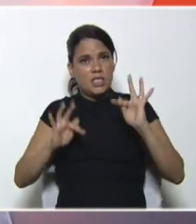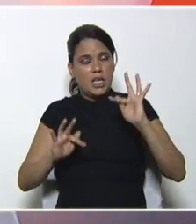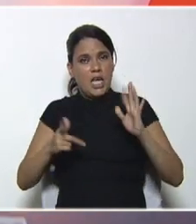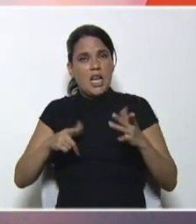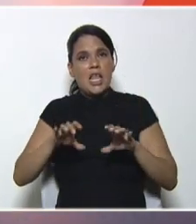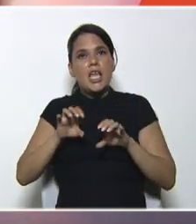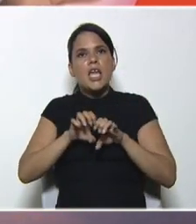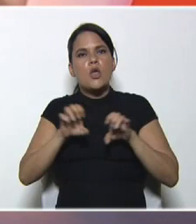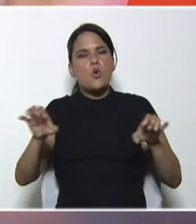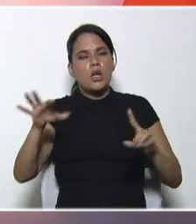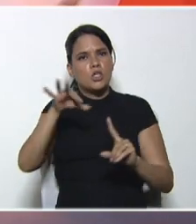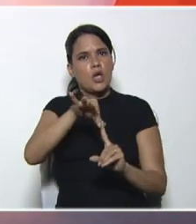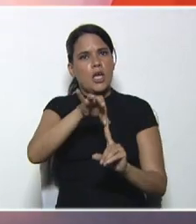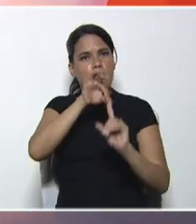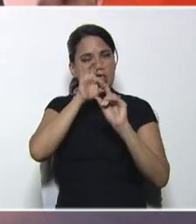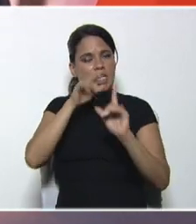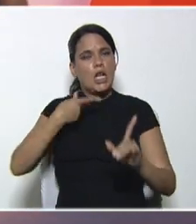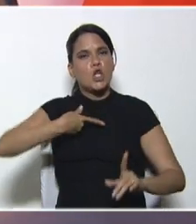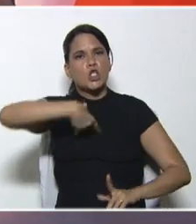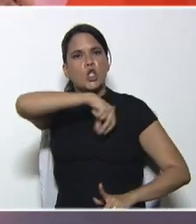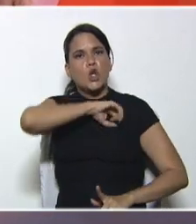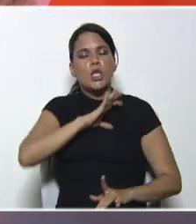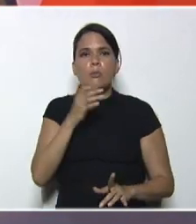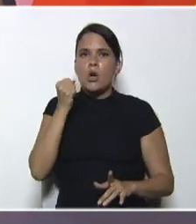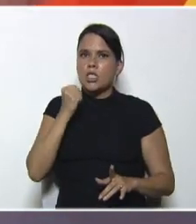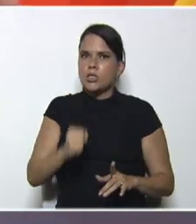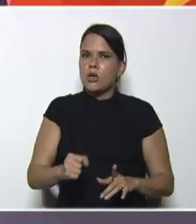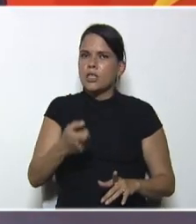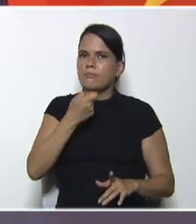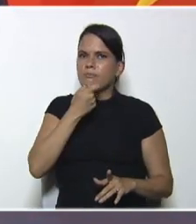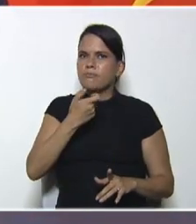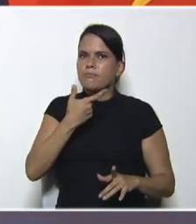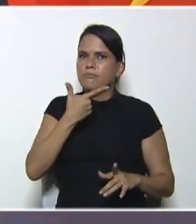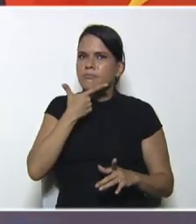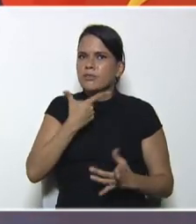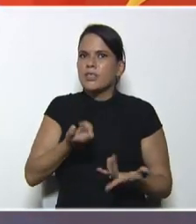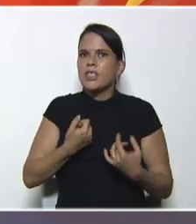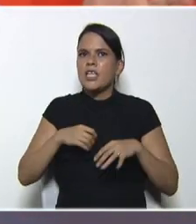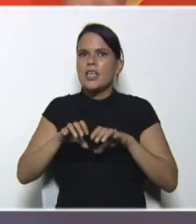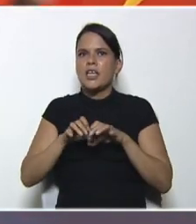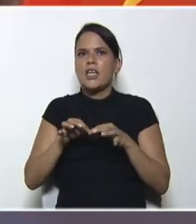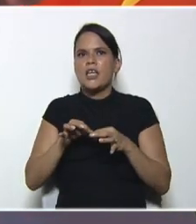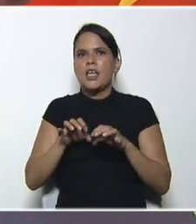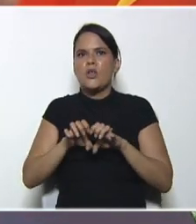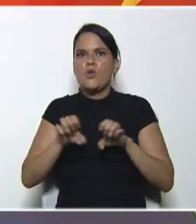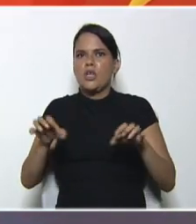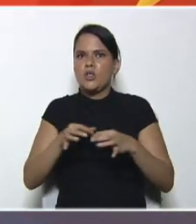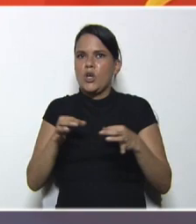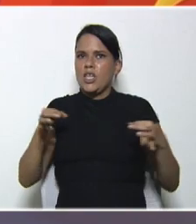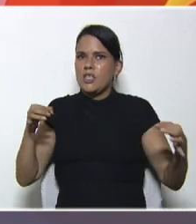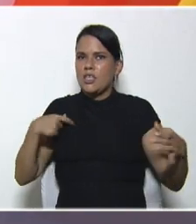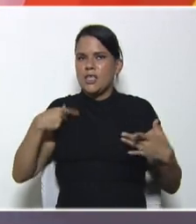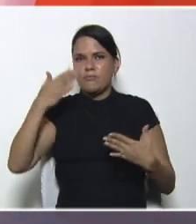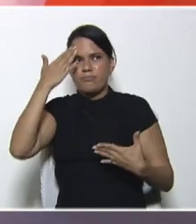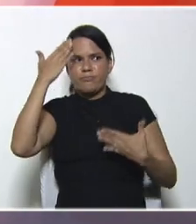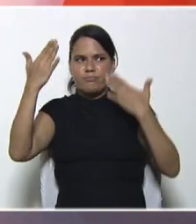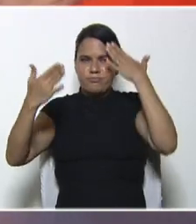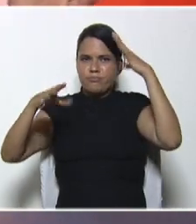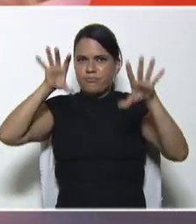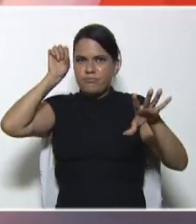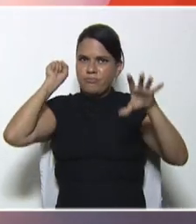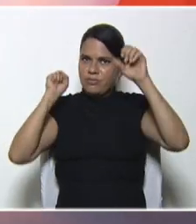de Gubella, nosotros estamos garantizando esta maravillosa aventura de saber acá en el Estudio 1 de Vive